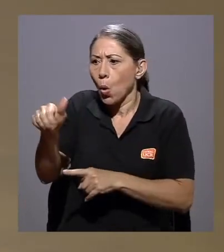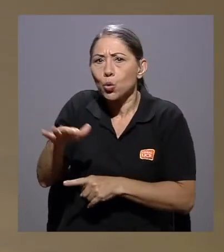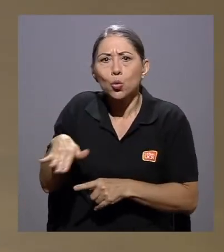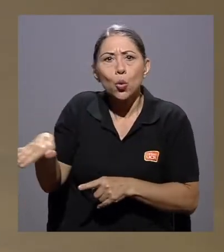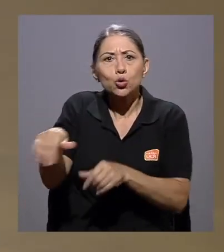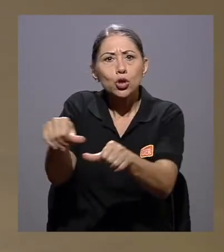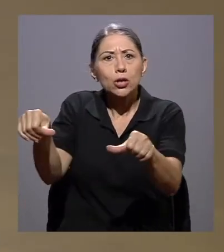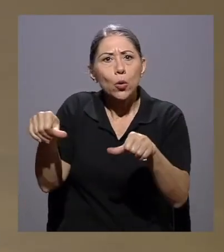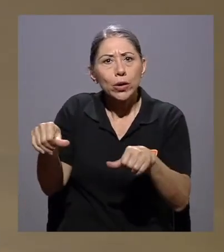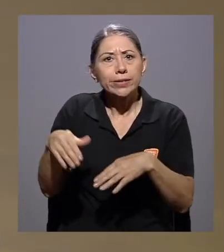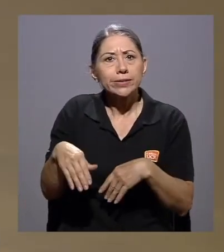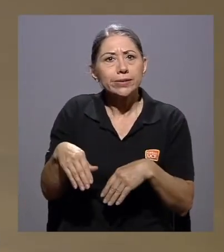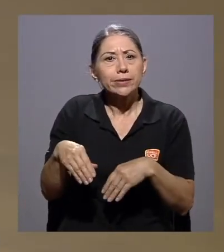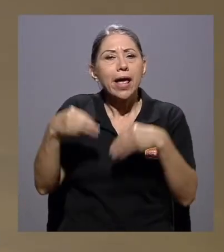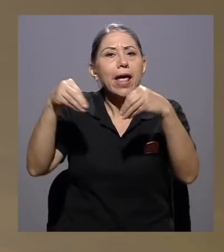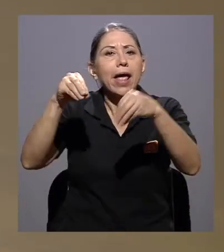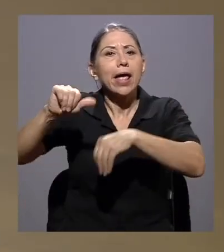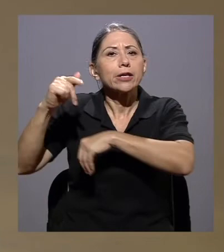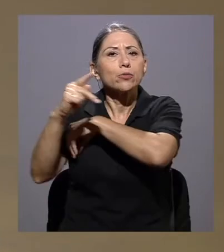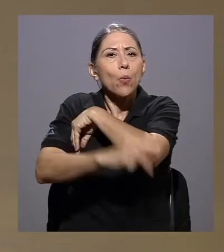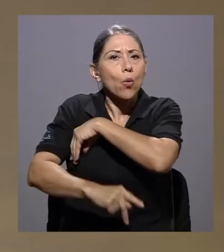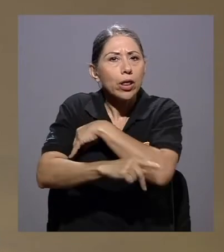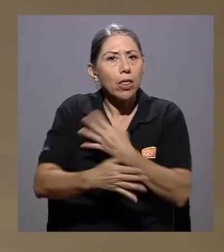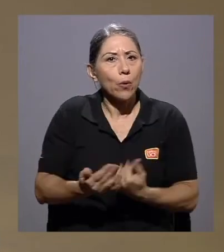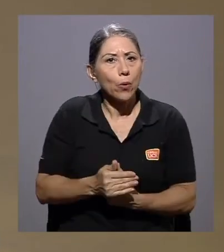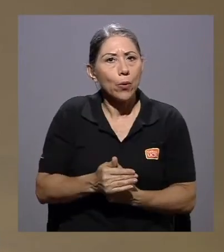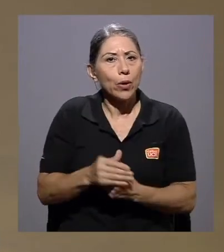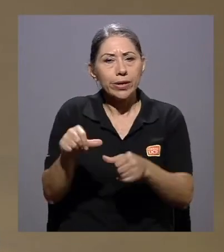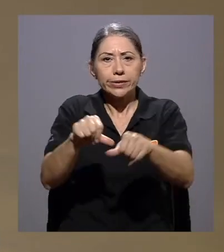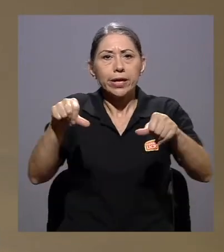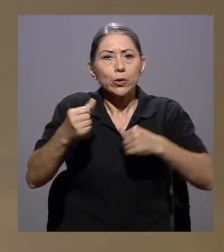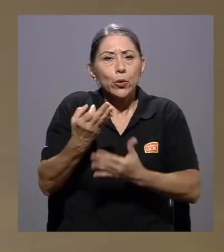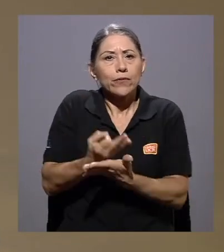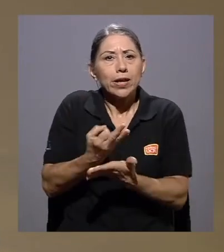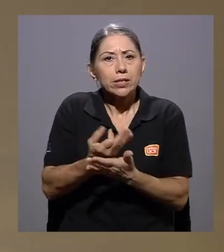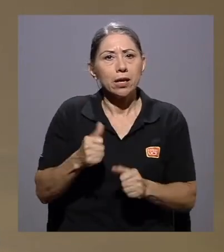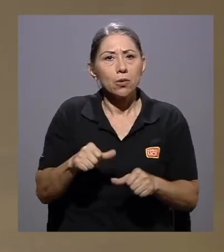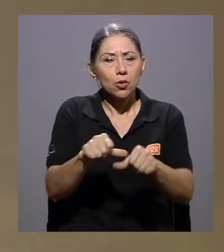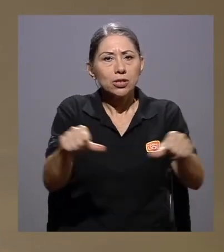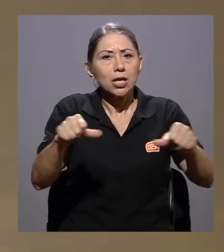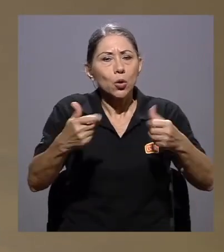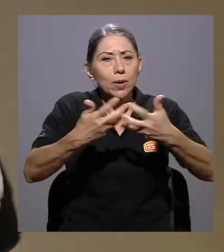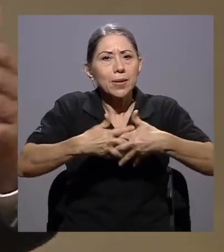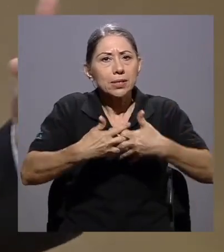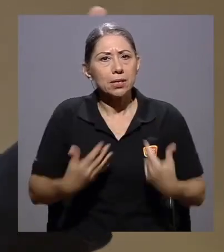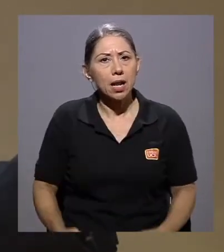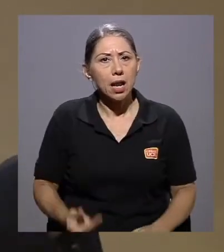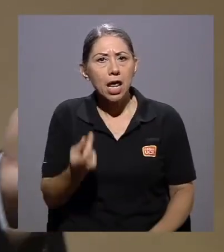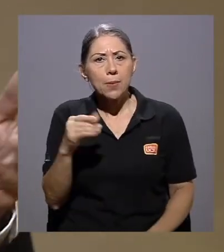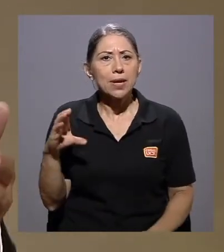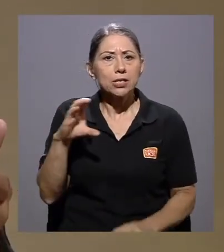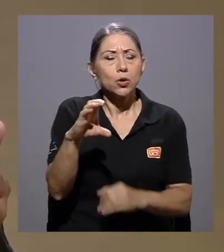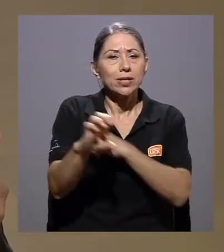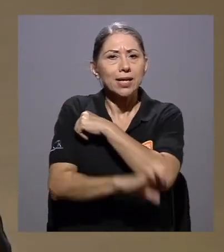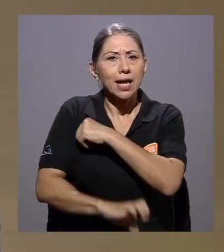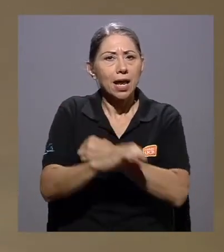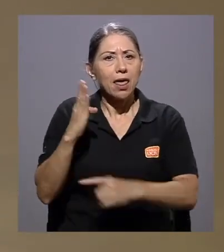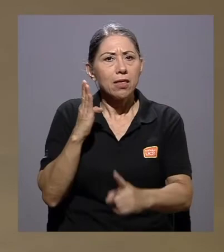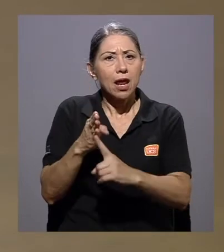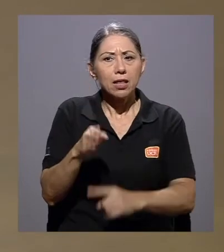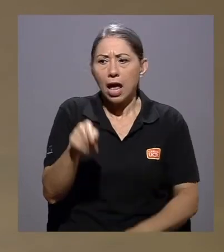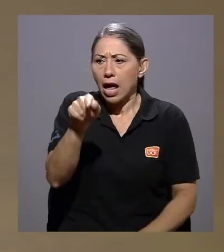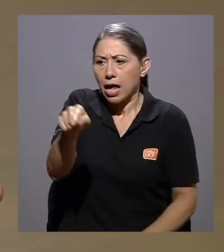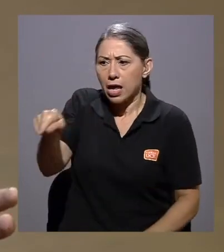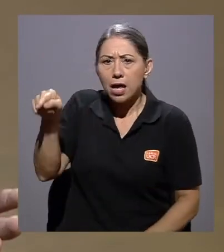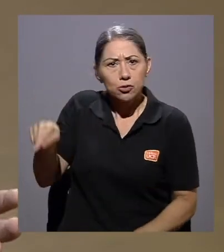exportador, el sector financiero, el sector empresarial, la inversión extranjera directa, tiene que